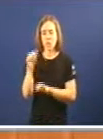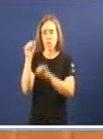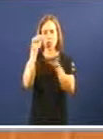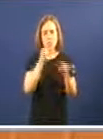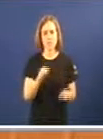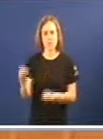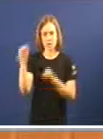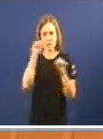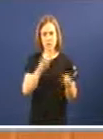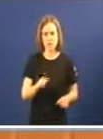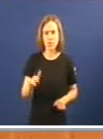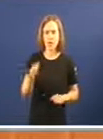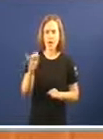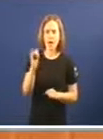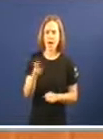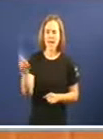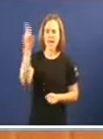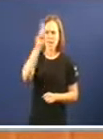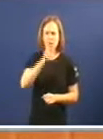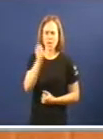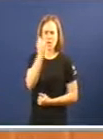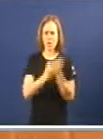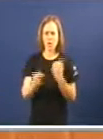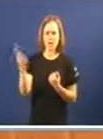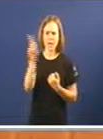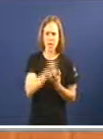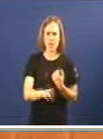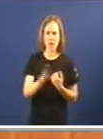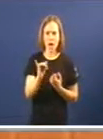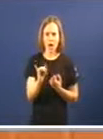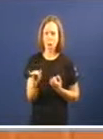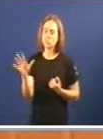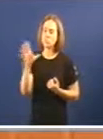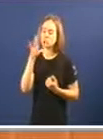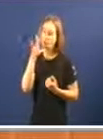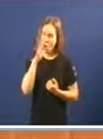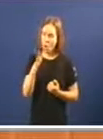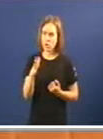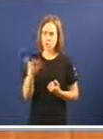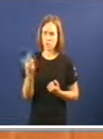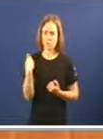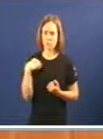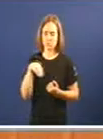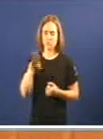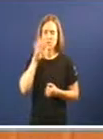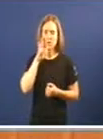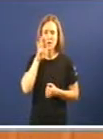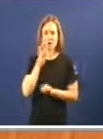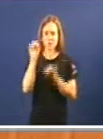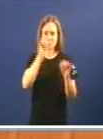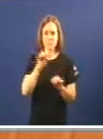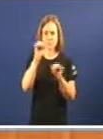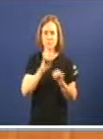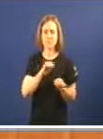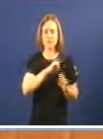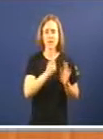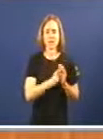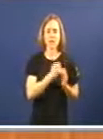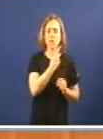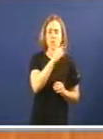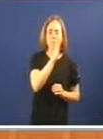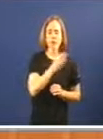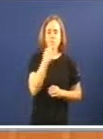existe una recuperación macroeconómica es ahora por lo tanto como se defendimos la derogación de la ley 1/2000 12 de que